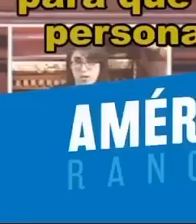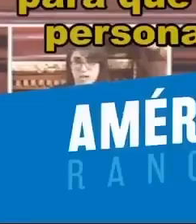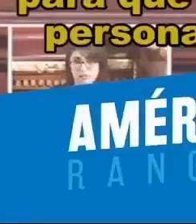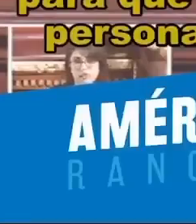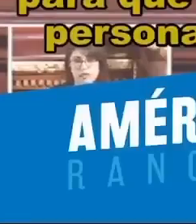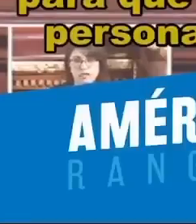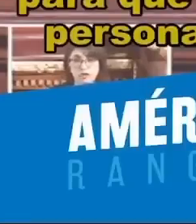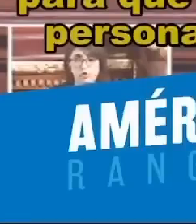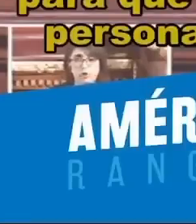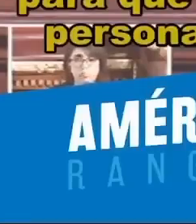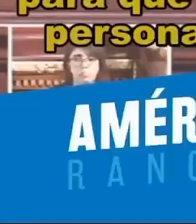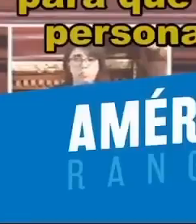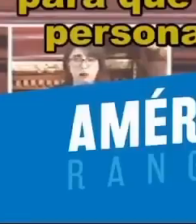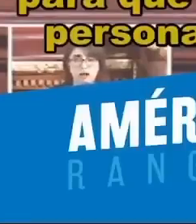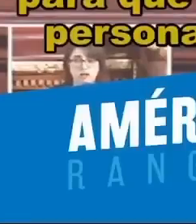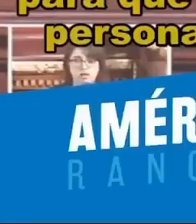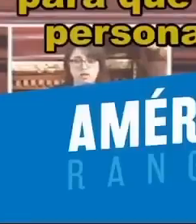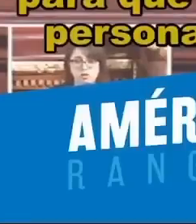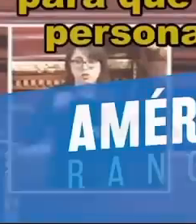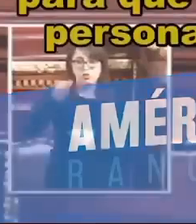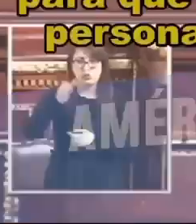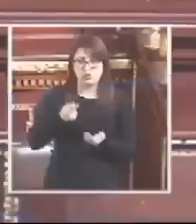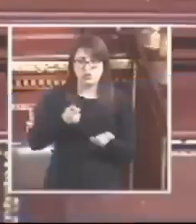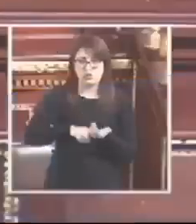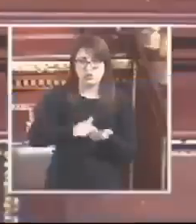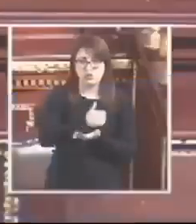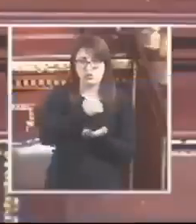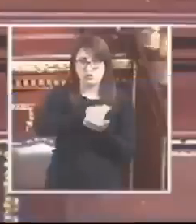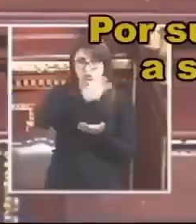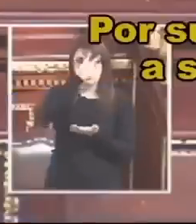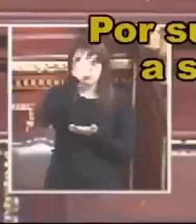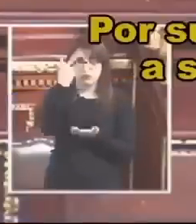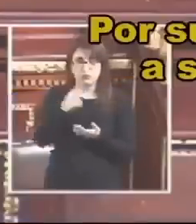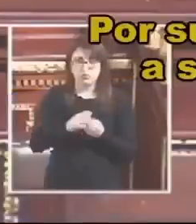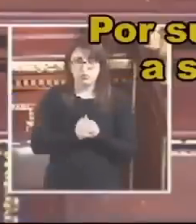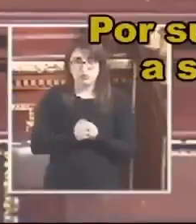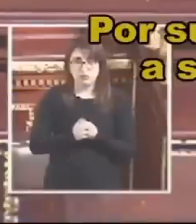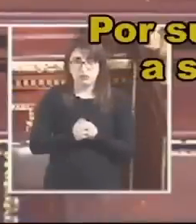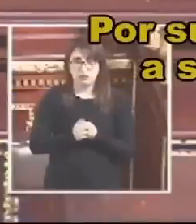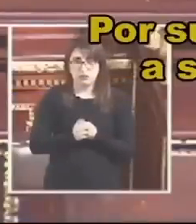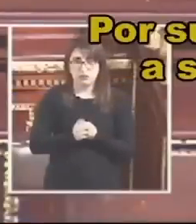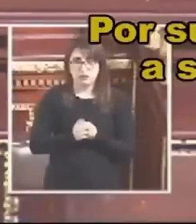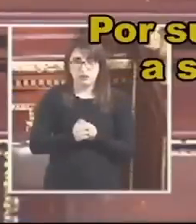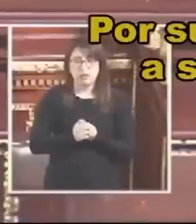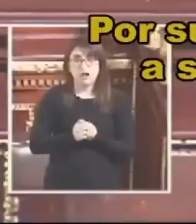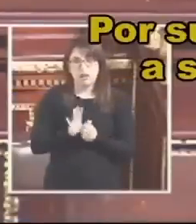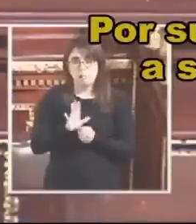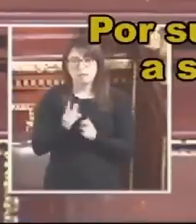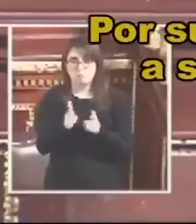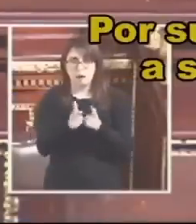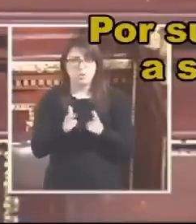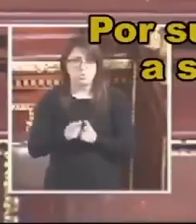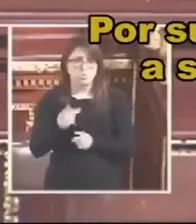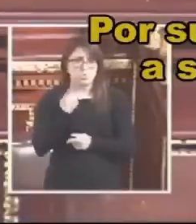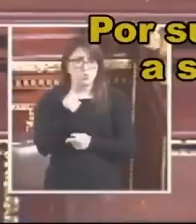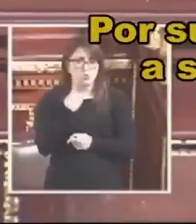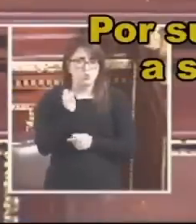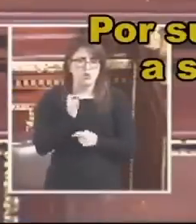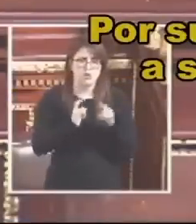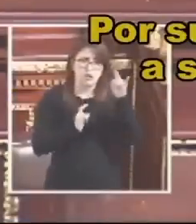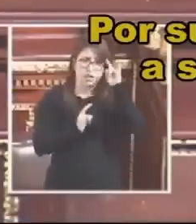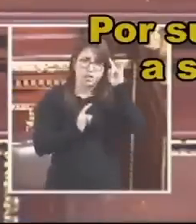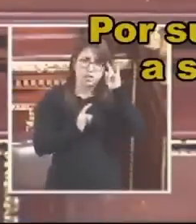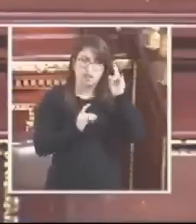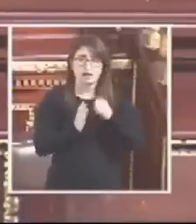persona non grata en la ciudad de mexico por supuesto que la izquierda apelar a su ya tradicional